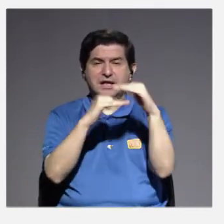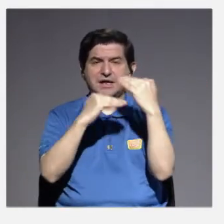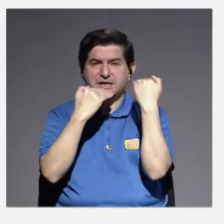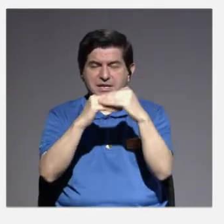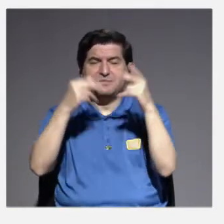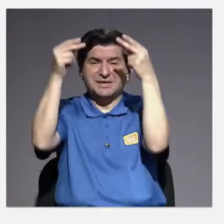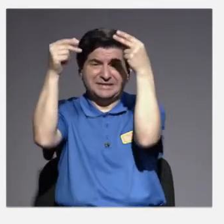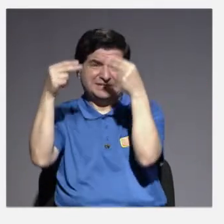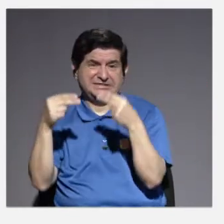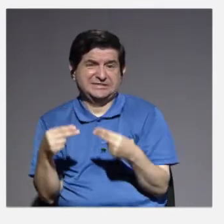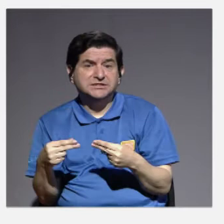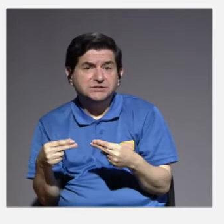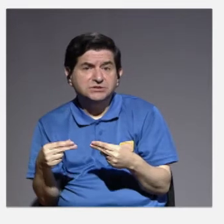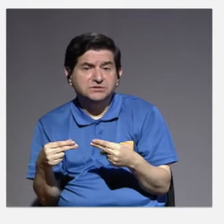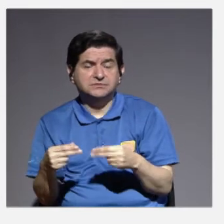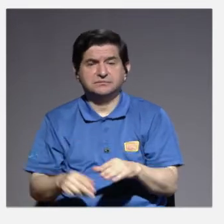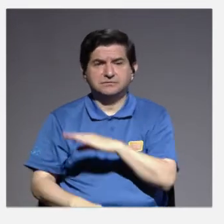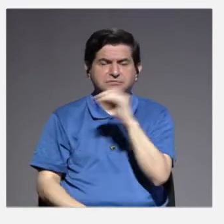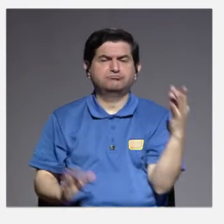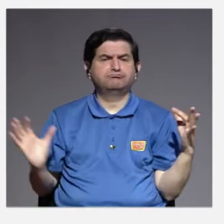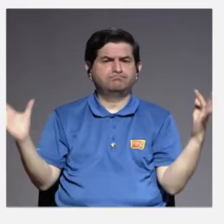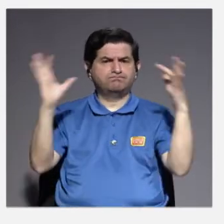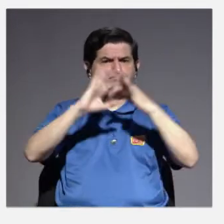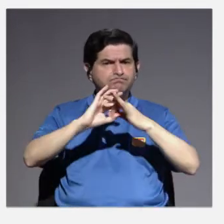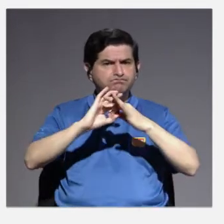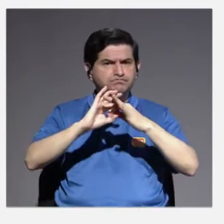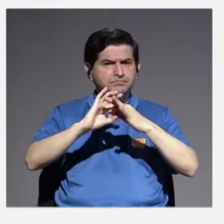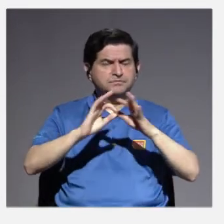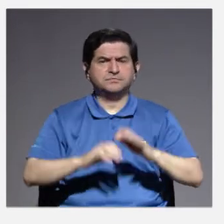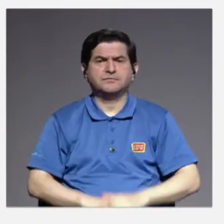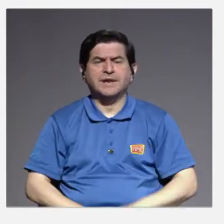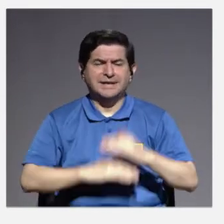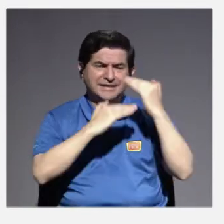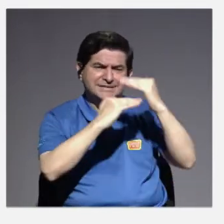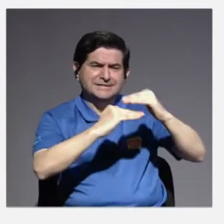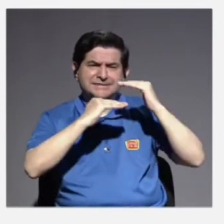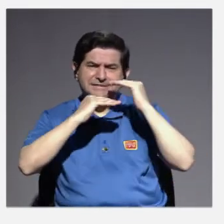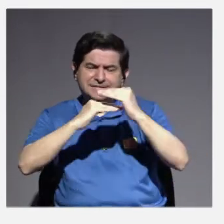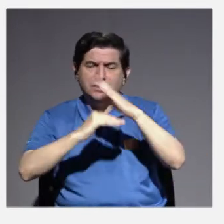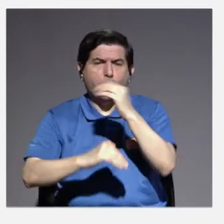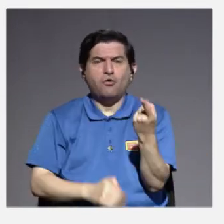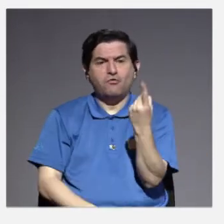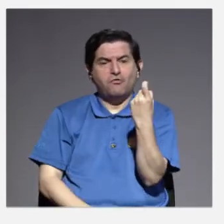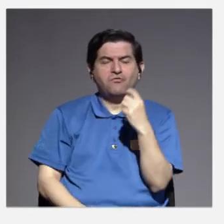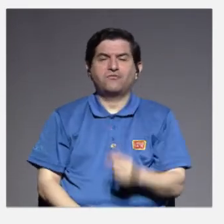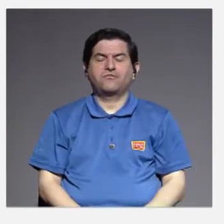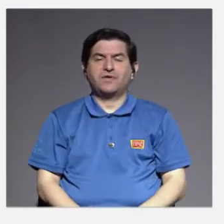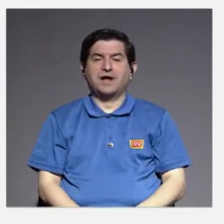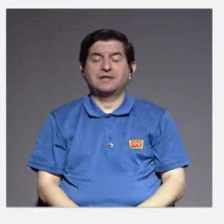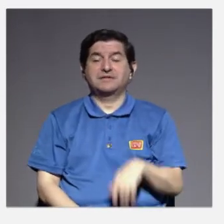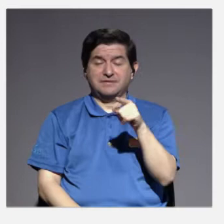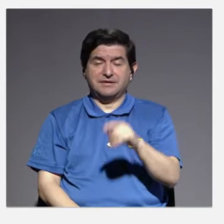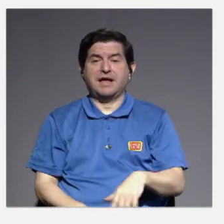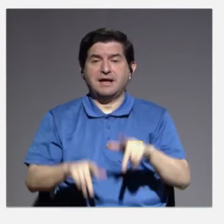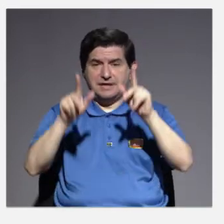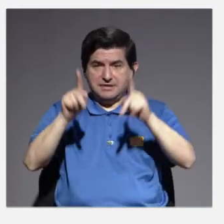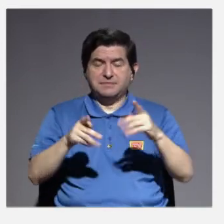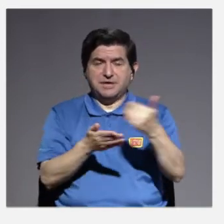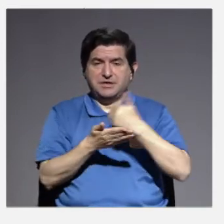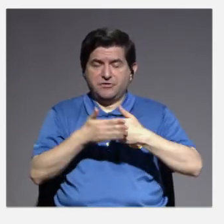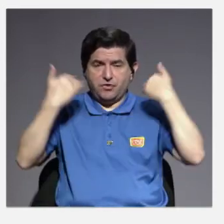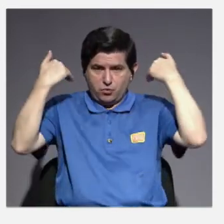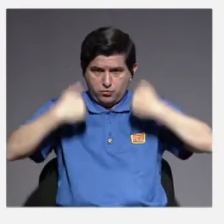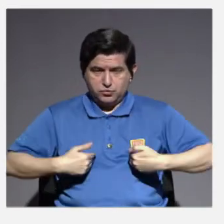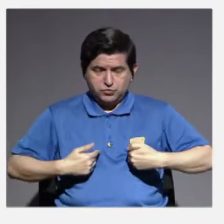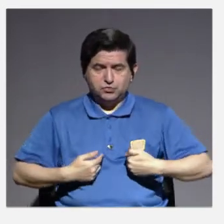tipo presupuestario, y también tiene relación con limitaciones o ausencia de capital humano específico que me ayude a